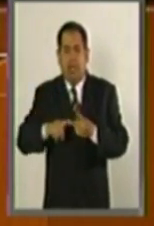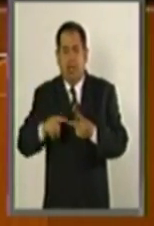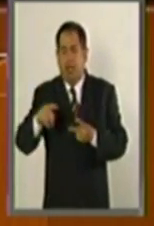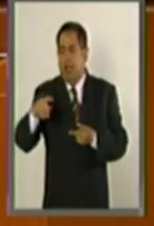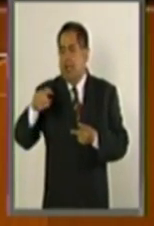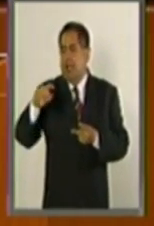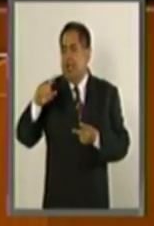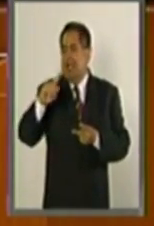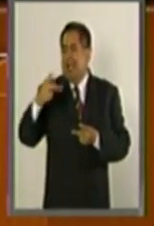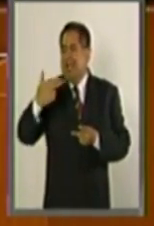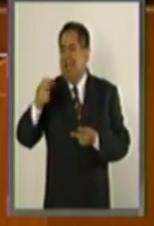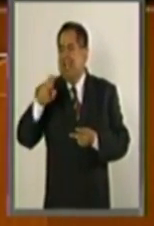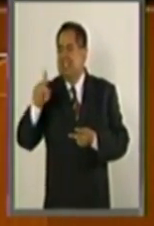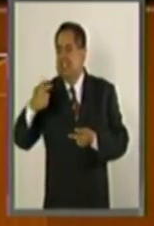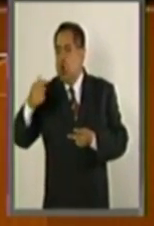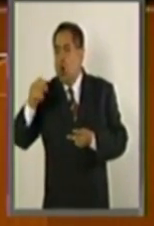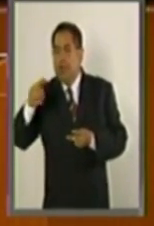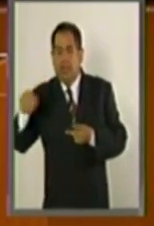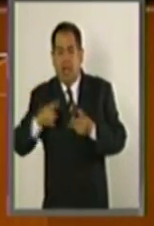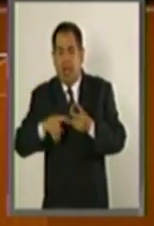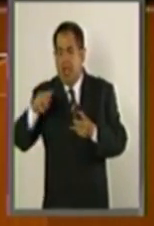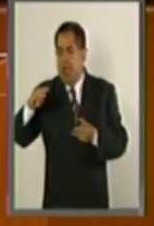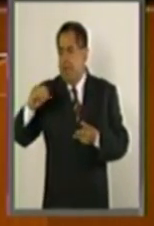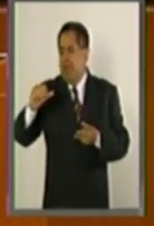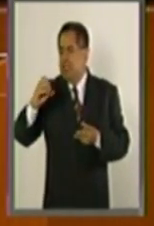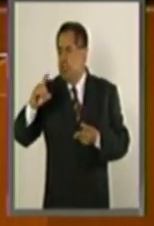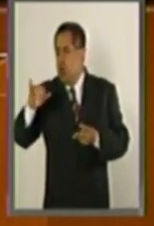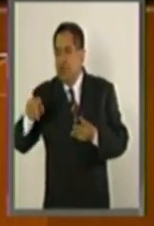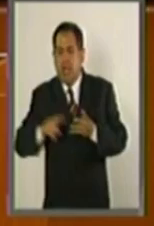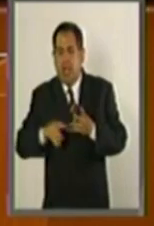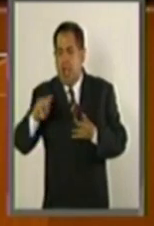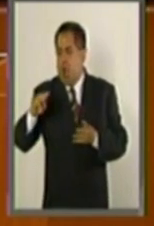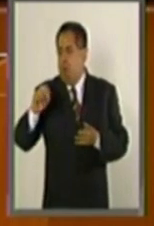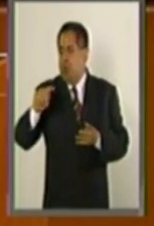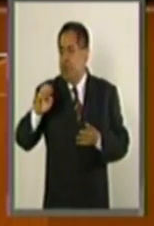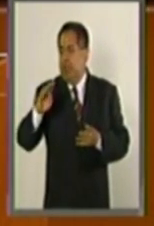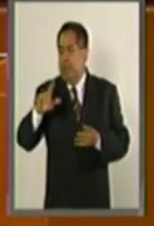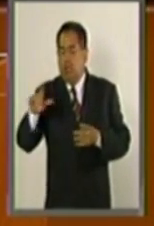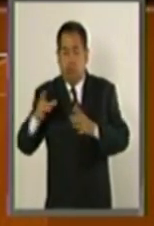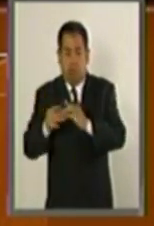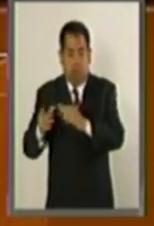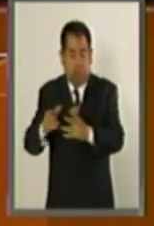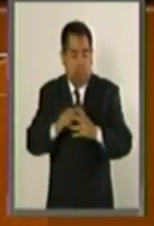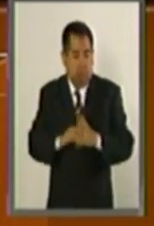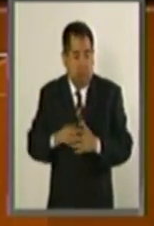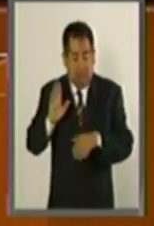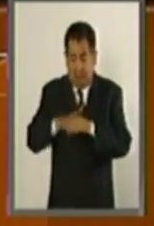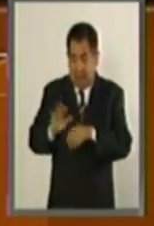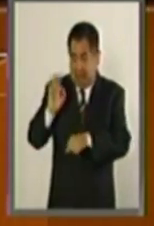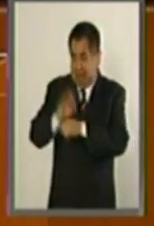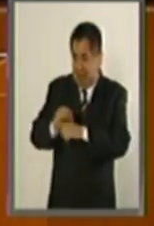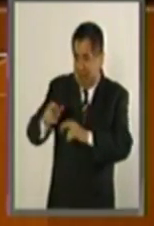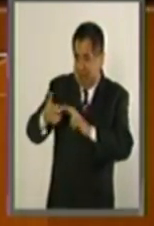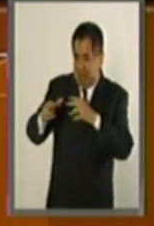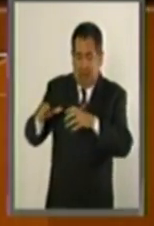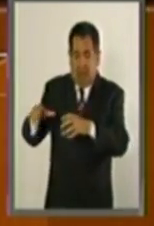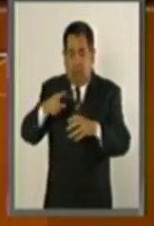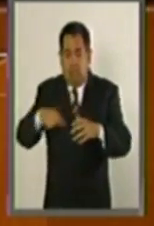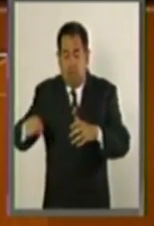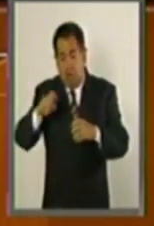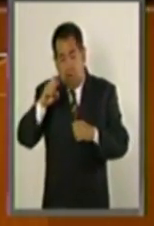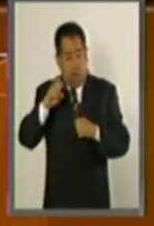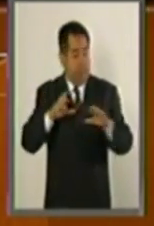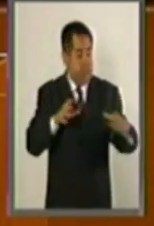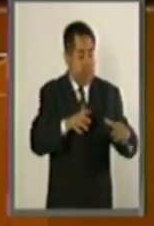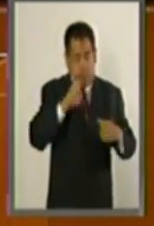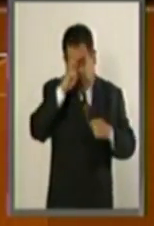y Macedonia. Al igual que Serbia, el gran reto de estos países es fortalecer los vínculos con la Unión